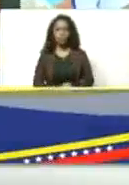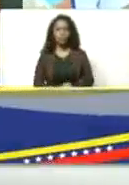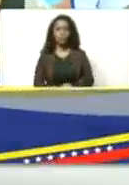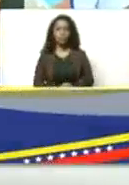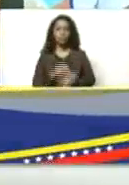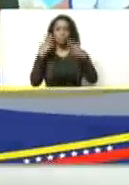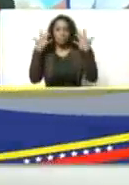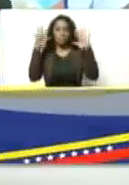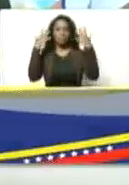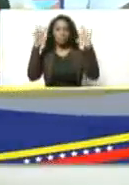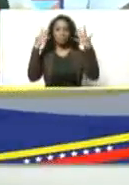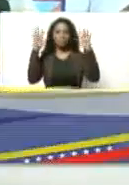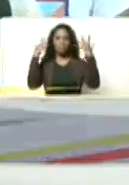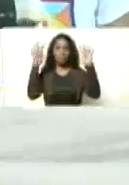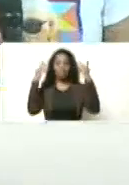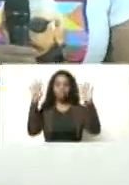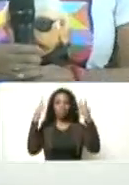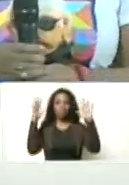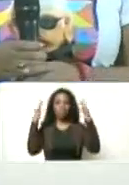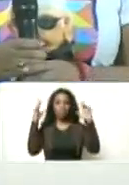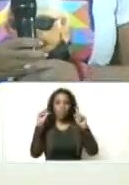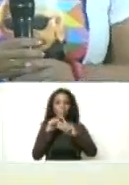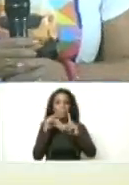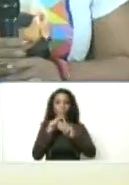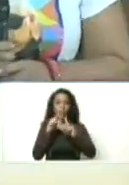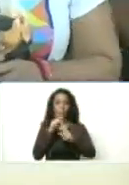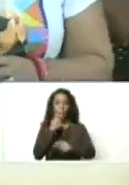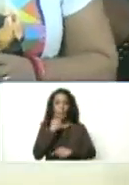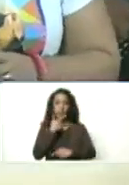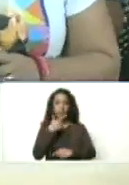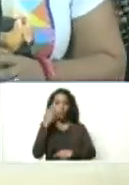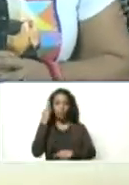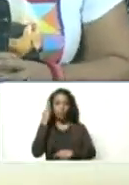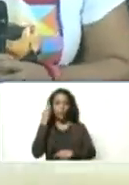aplauso aquí palabras bonitas de belem